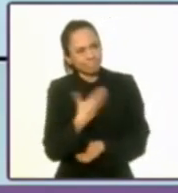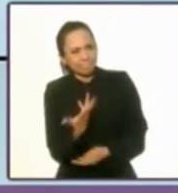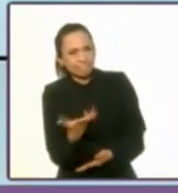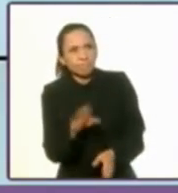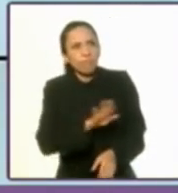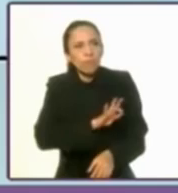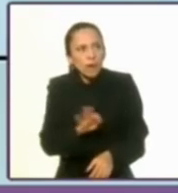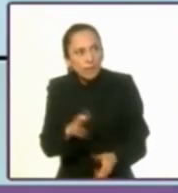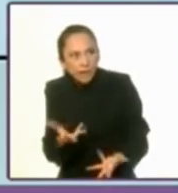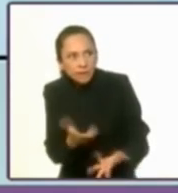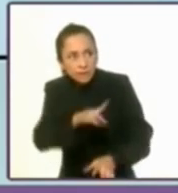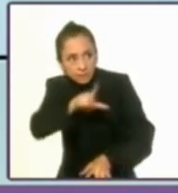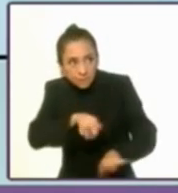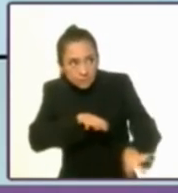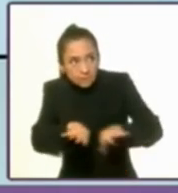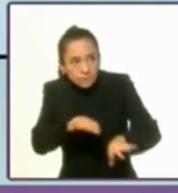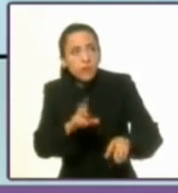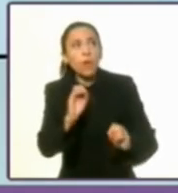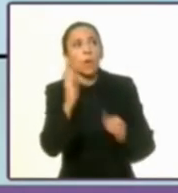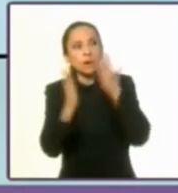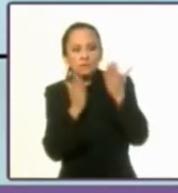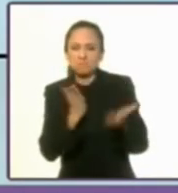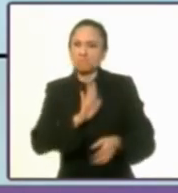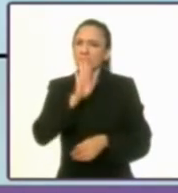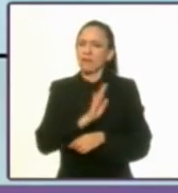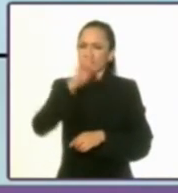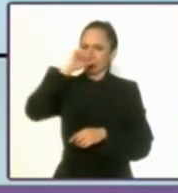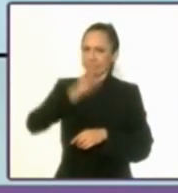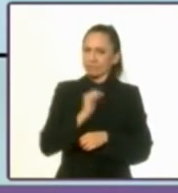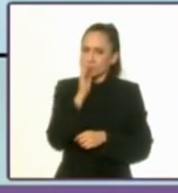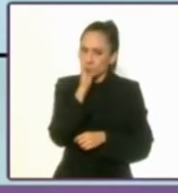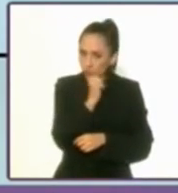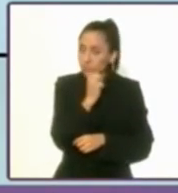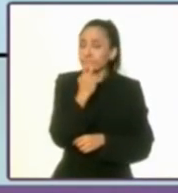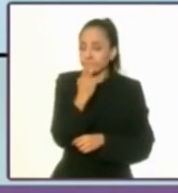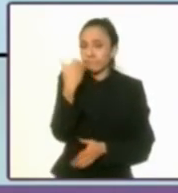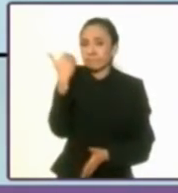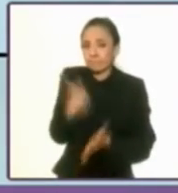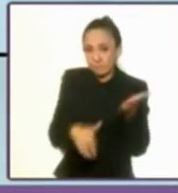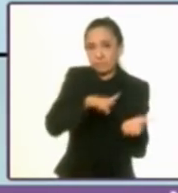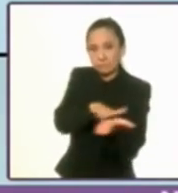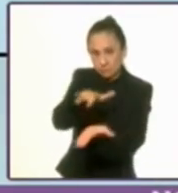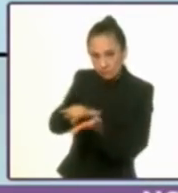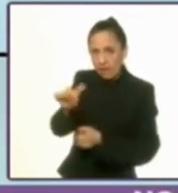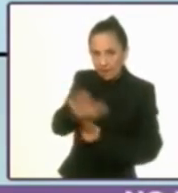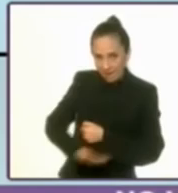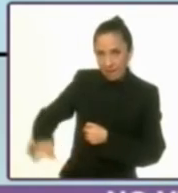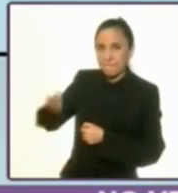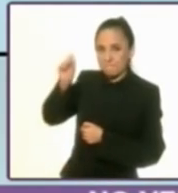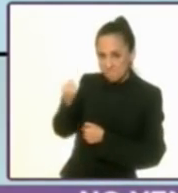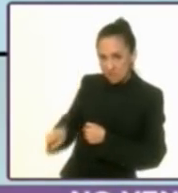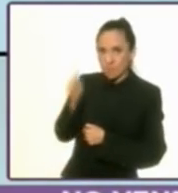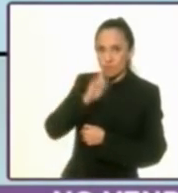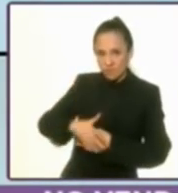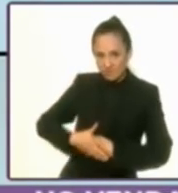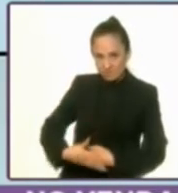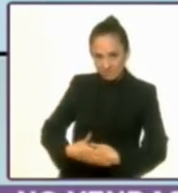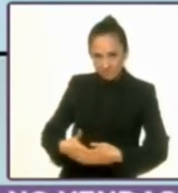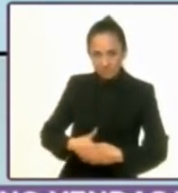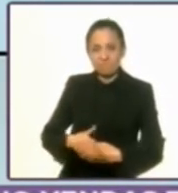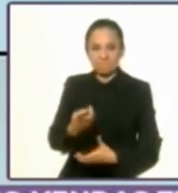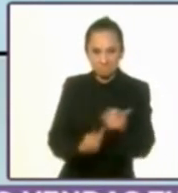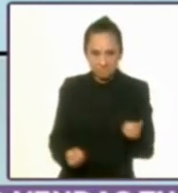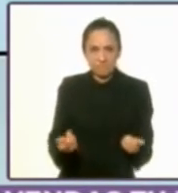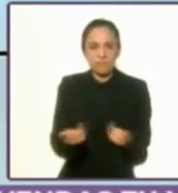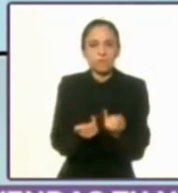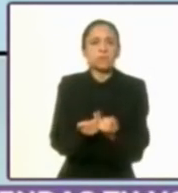económicamente o estudiar en esta ciudad necesitamos apoyar a estas a estas mujeres porque además la mitad cerca de